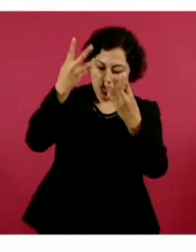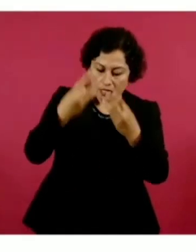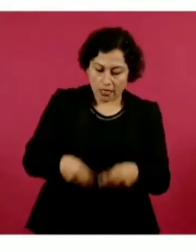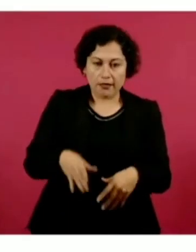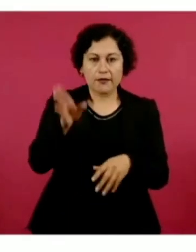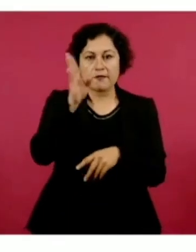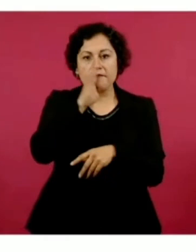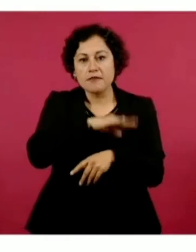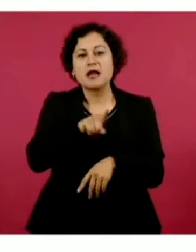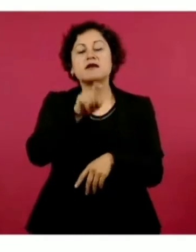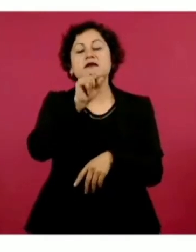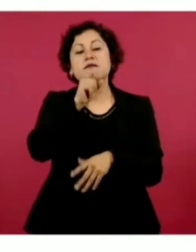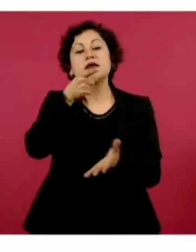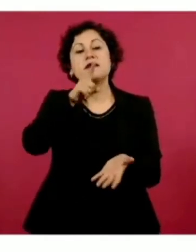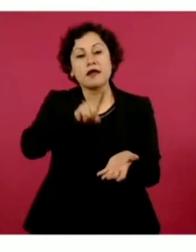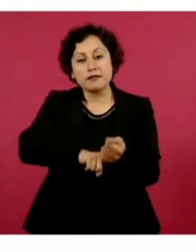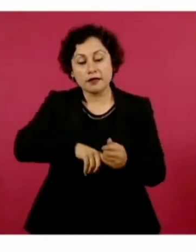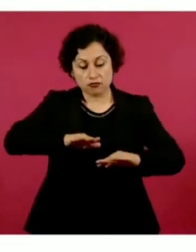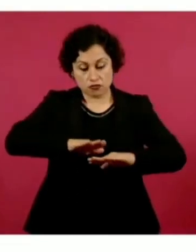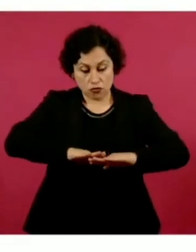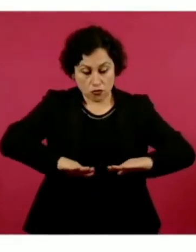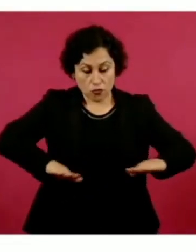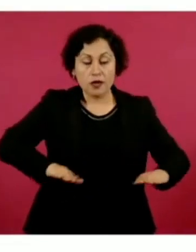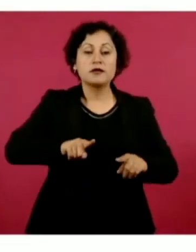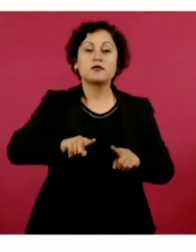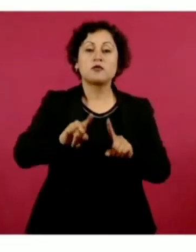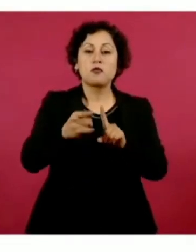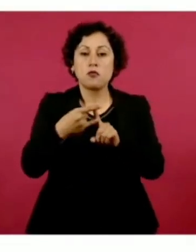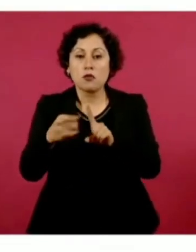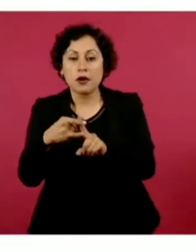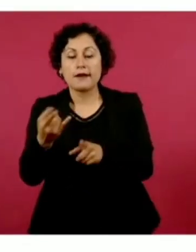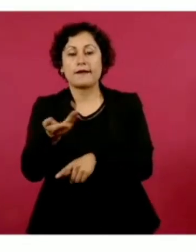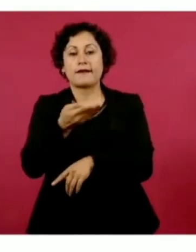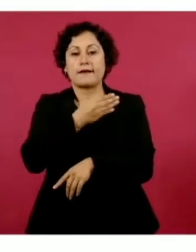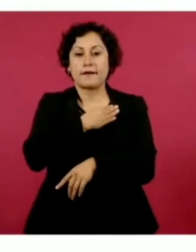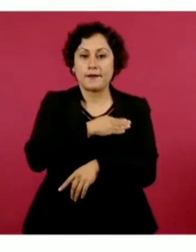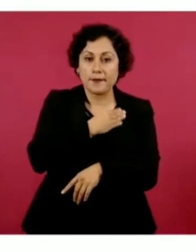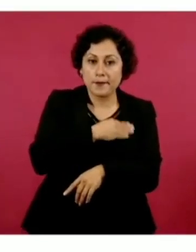plafones, puertas, baños, sistemas eléctricos, sistemas